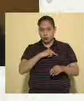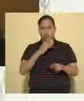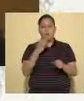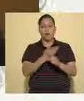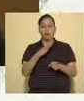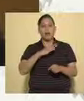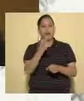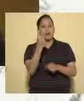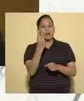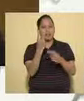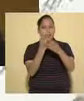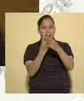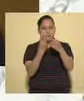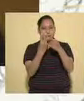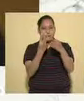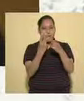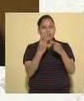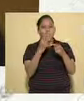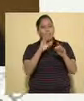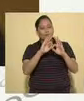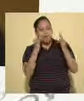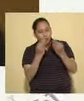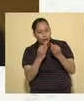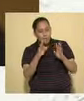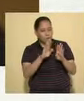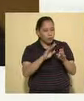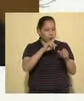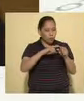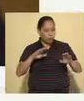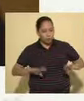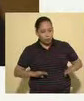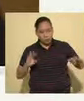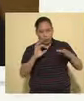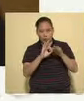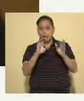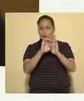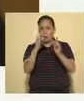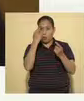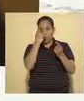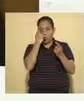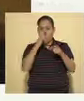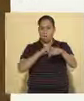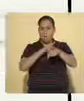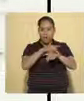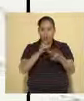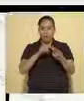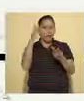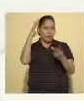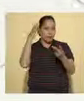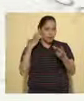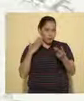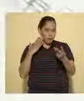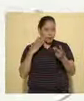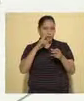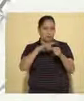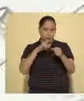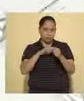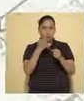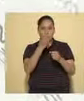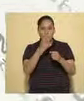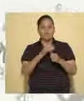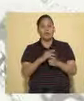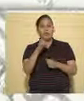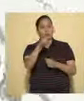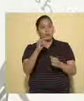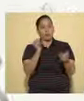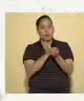tres formas o tres lugares en los cuales hay color. Los ojos, la piel y el cabello. Así. Y tú